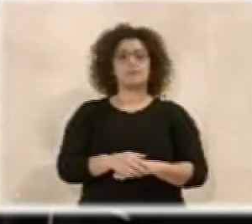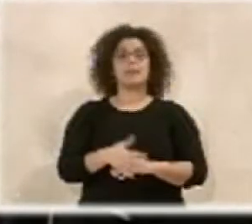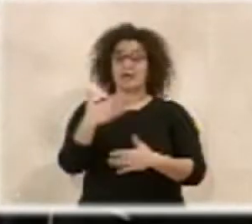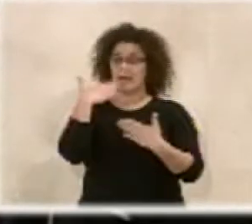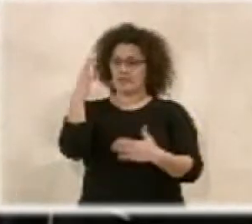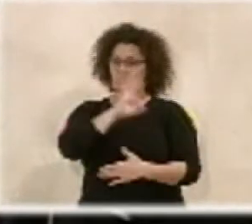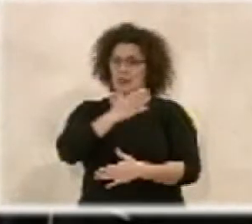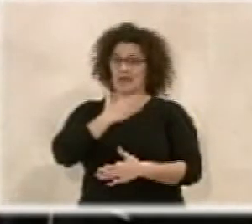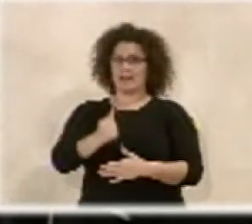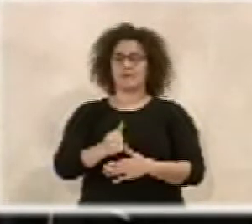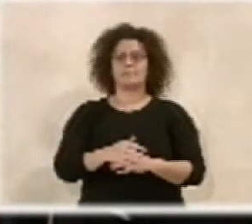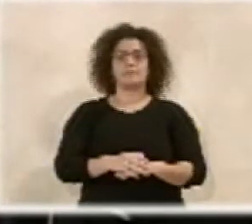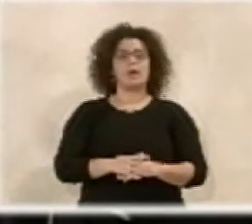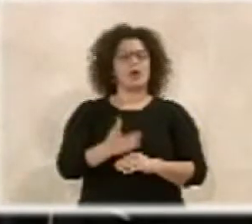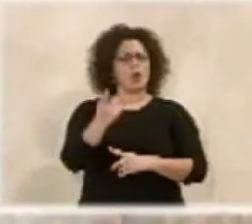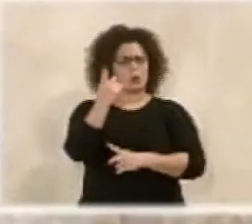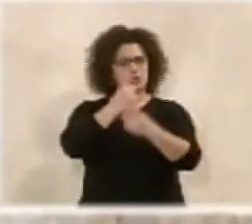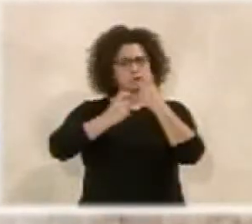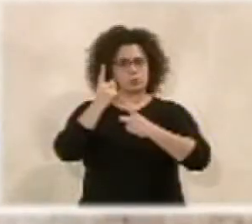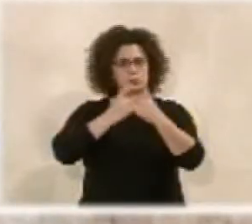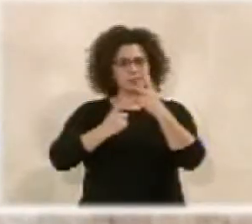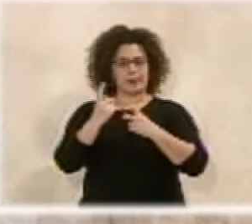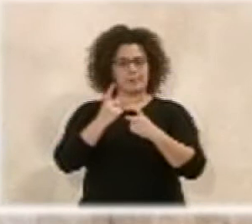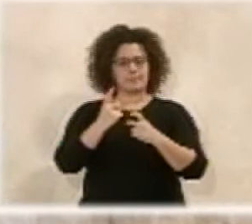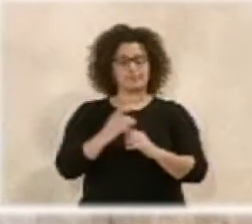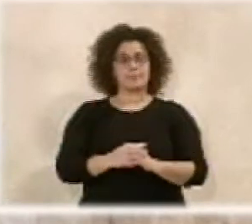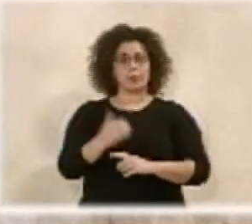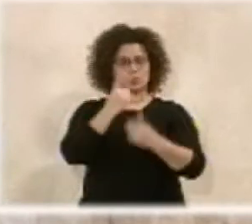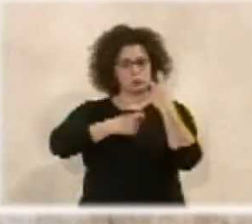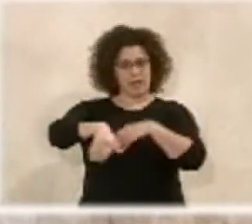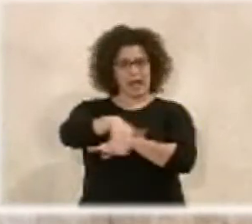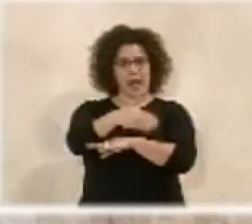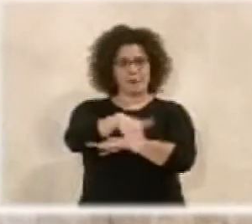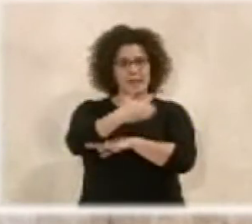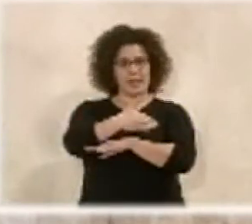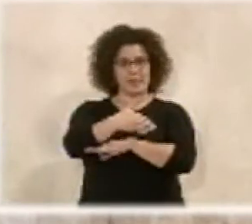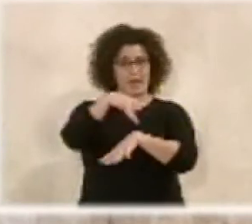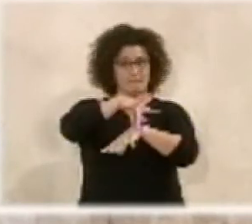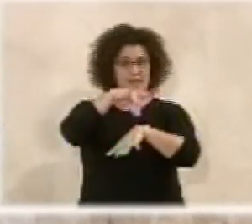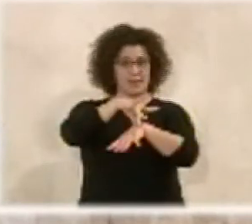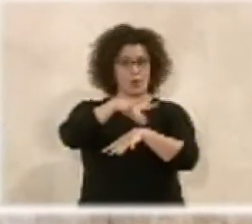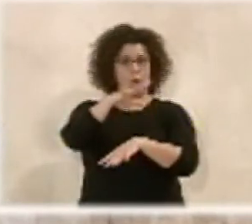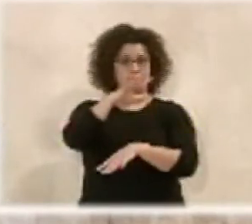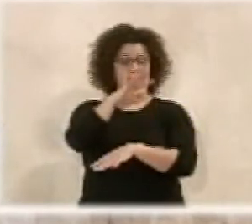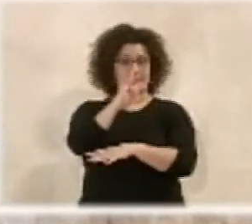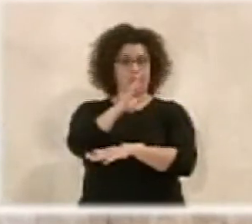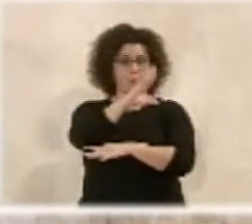Gracias, señor alcalde. Es una consulta. En la avenida Médico Francisco Pérez Compani, hace aproximadamente